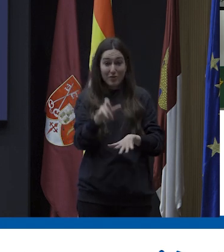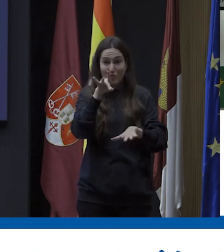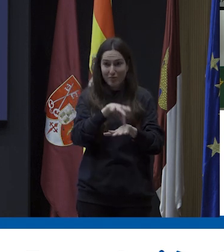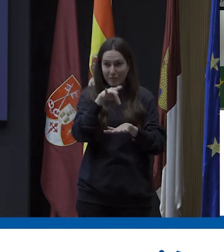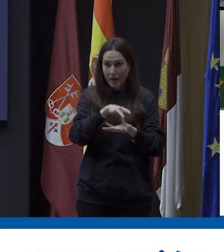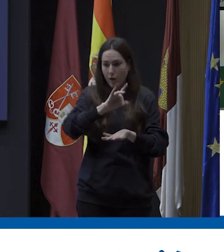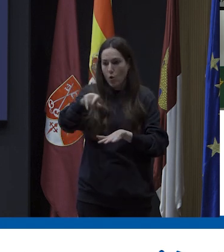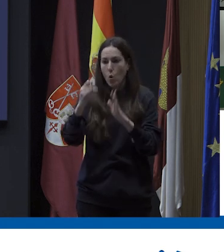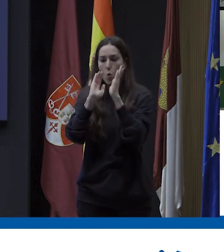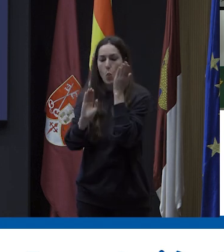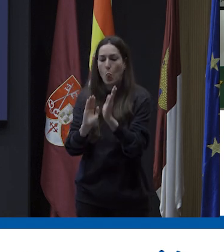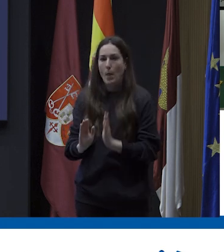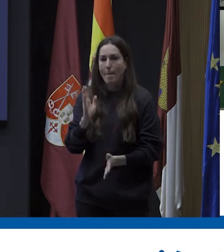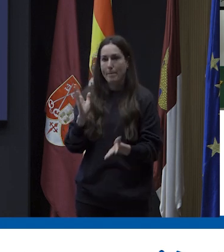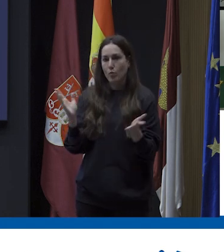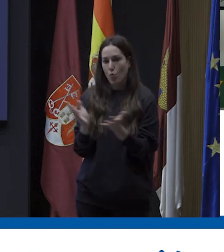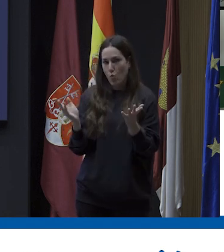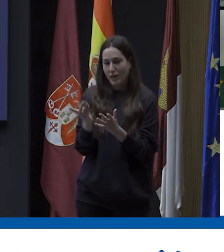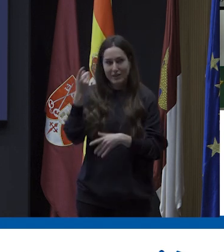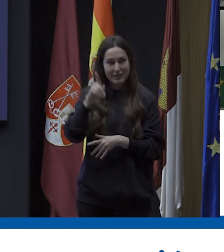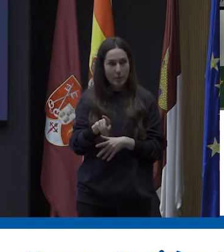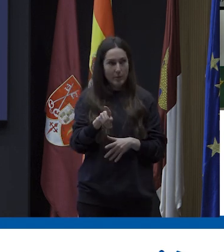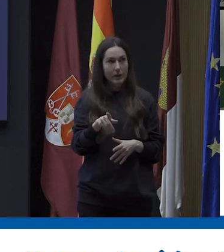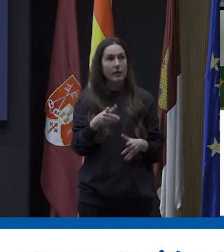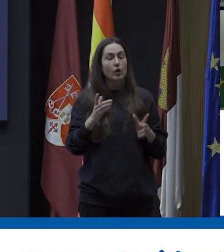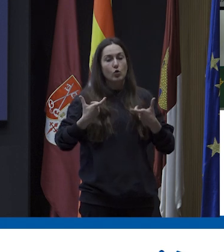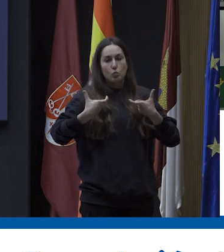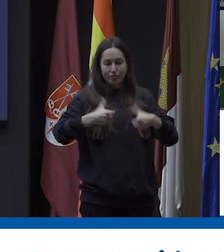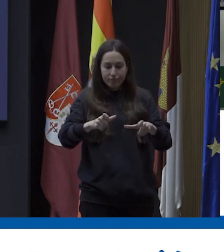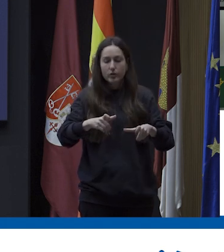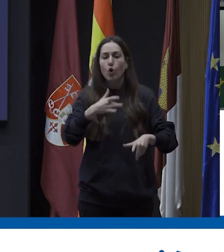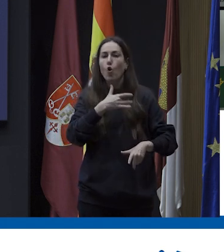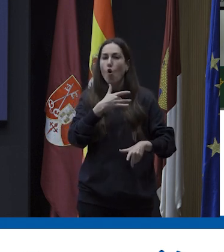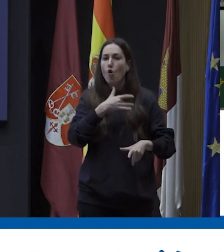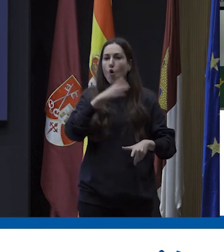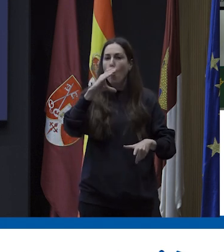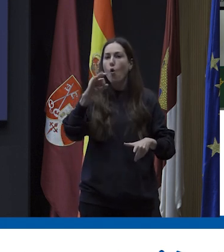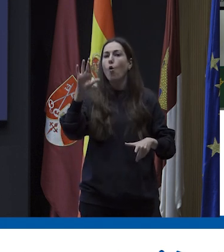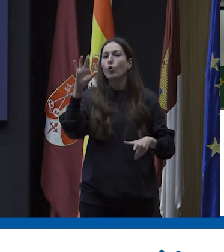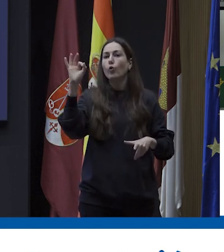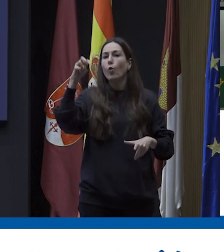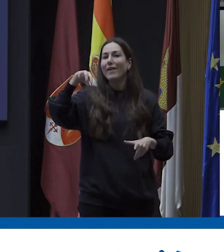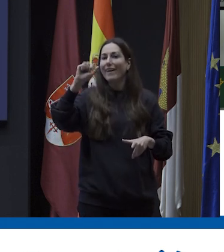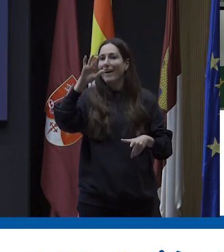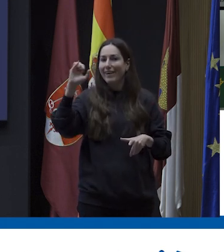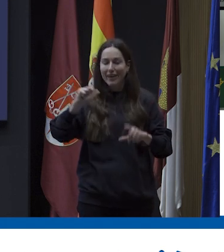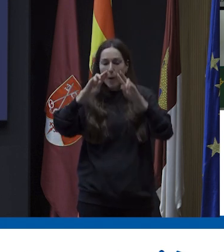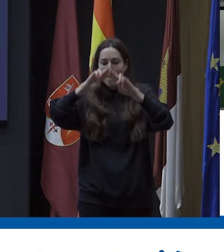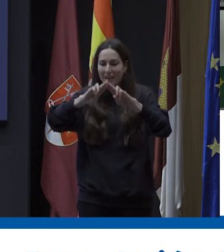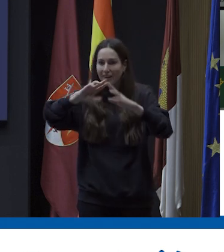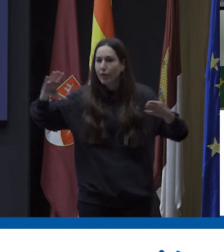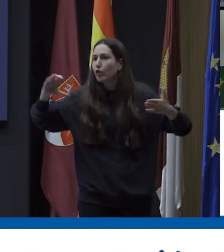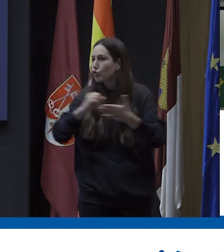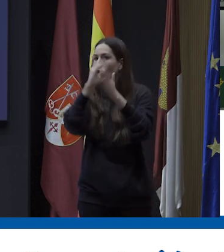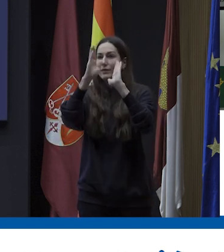tratamiento también urgente en un marco de una unidad coronaria con todas las garantías y toda la vigilancia y con distintos tratamientos.